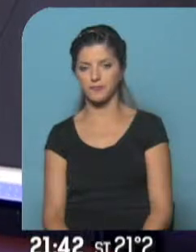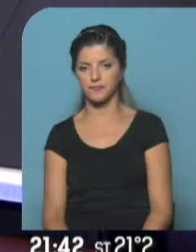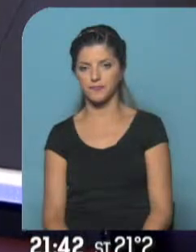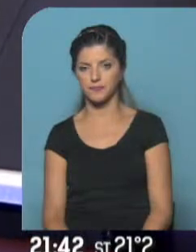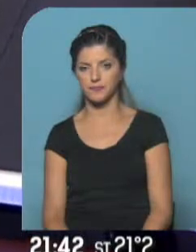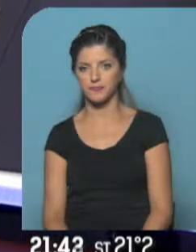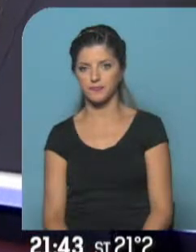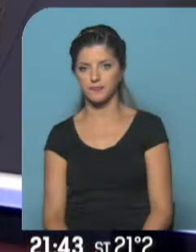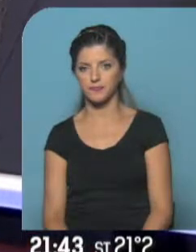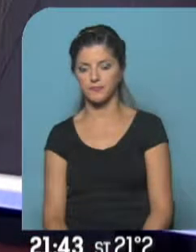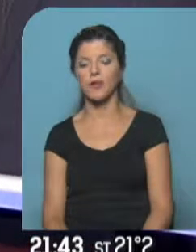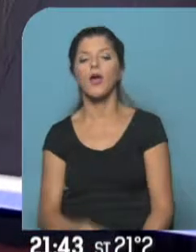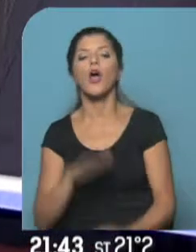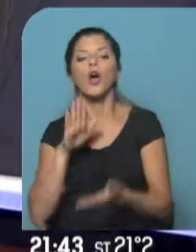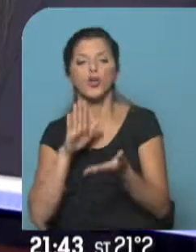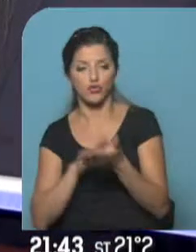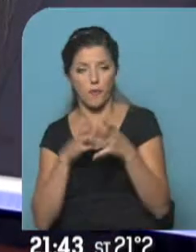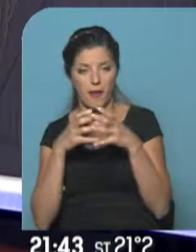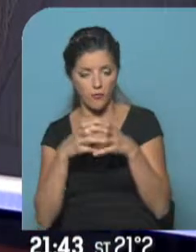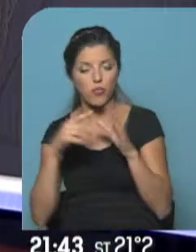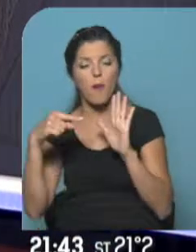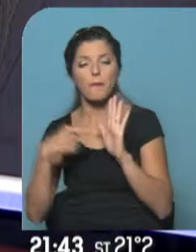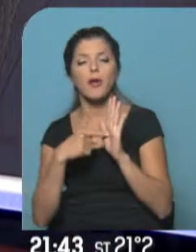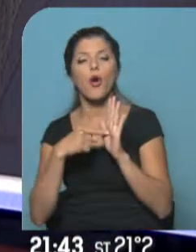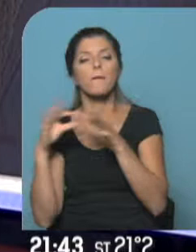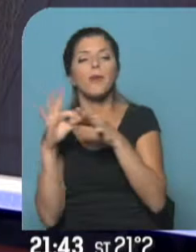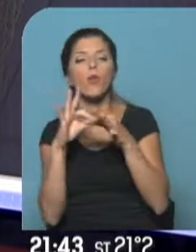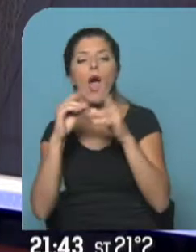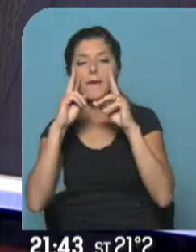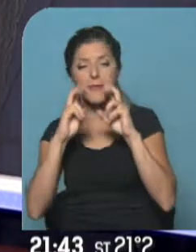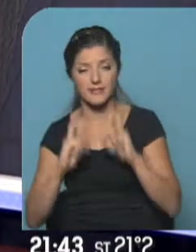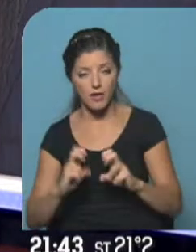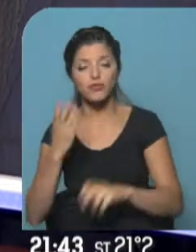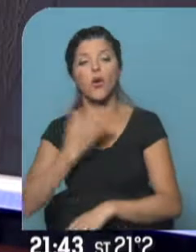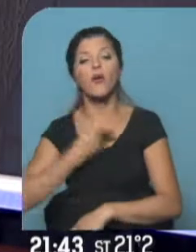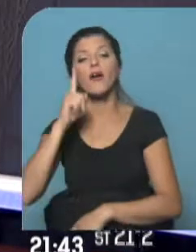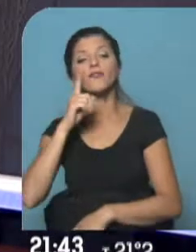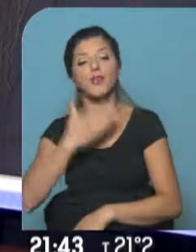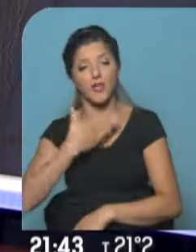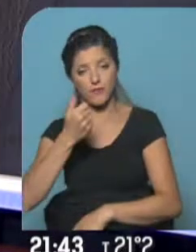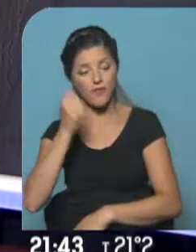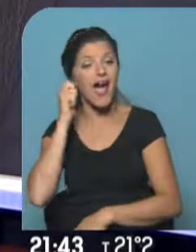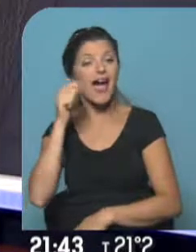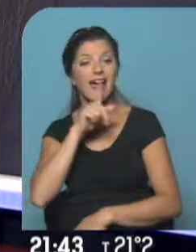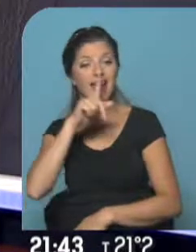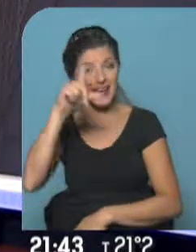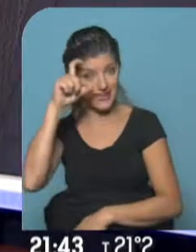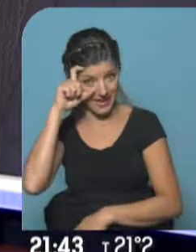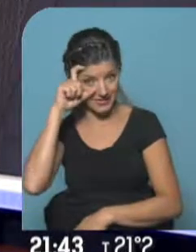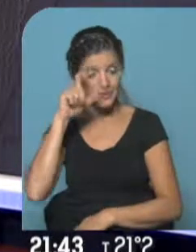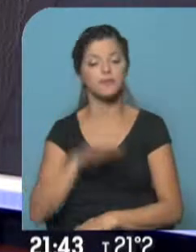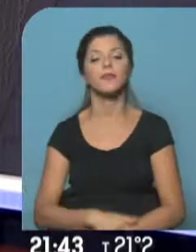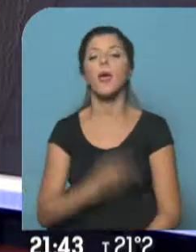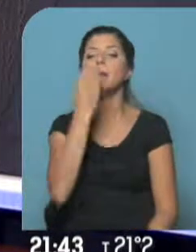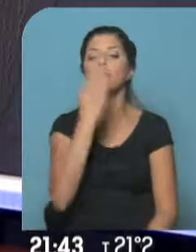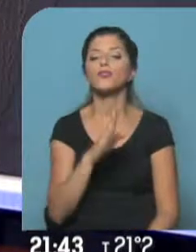Y ahora vamos a lo vinculado con el fútbol, pero desde el FIFA Gate y las denuncias de coimas en el fútbol para todos. Eugenio Bursaco continuó